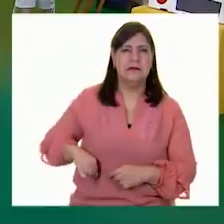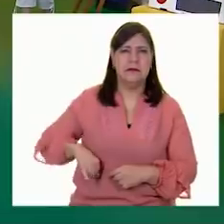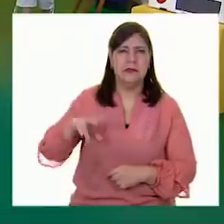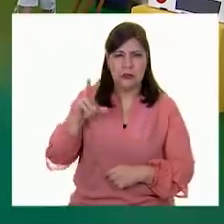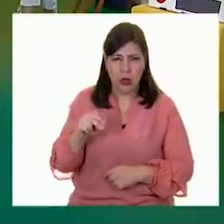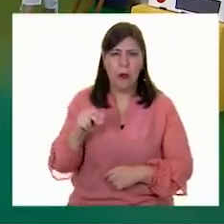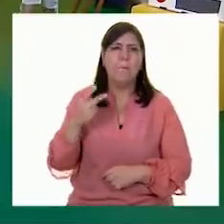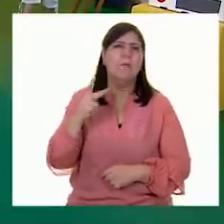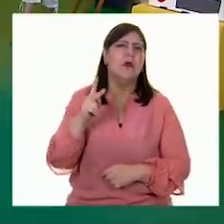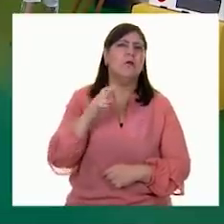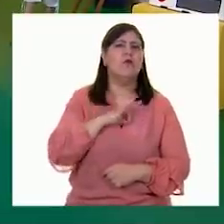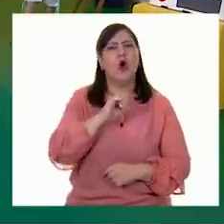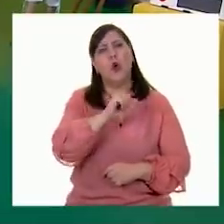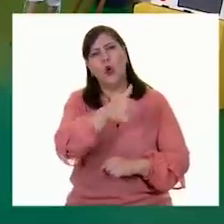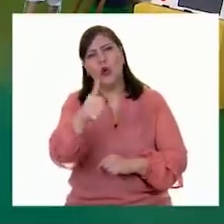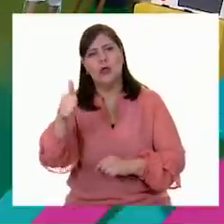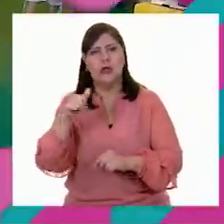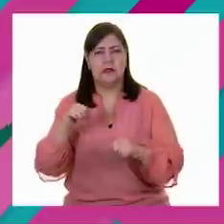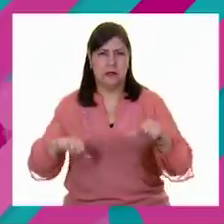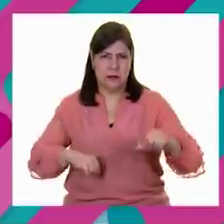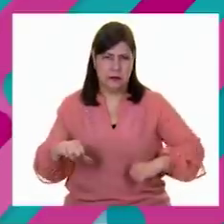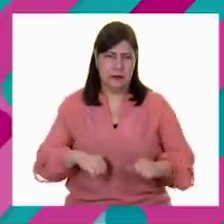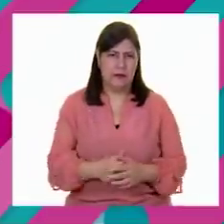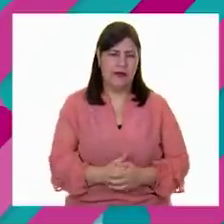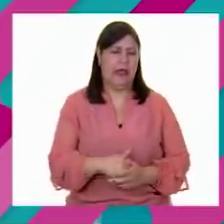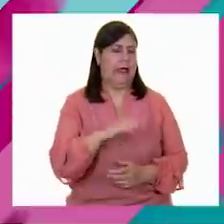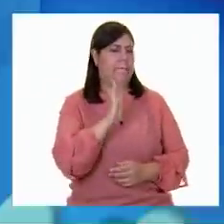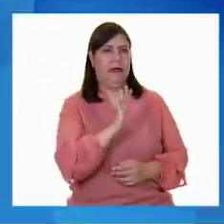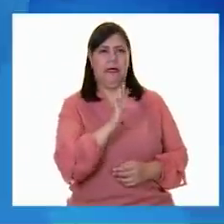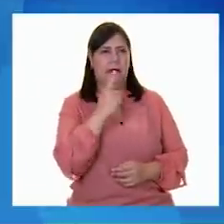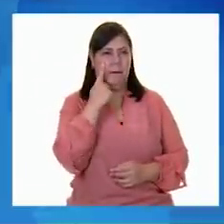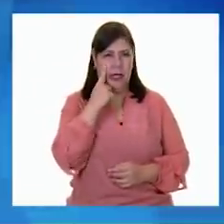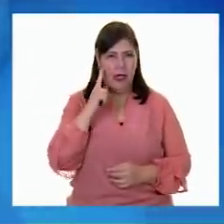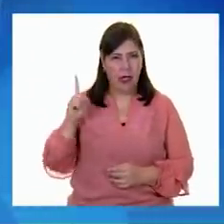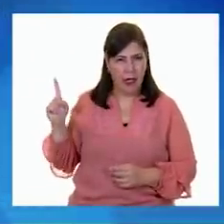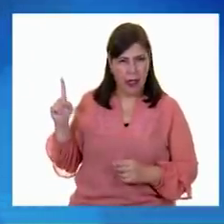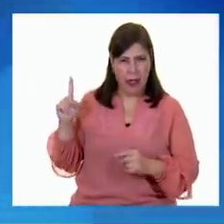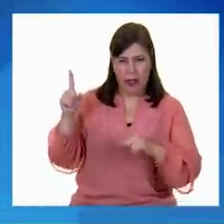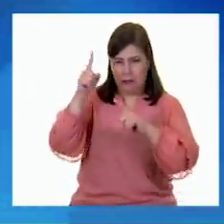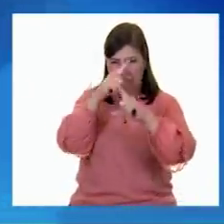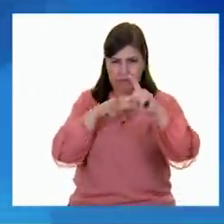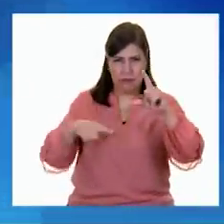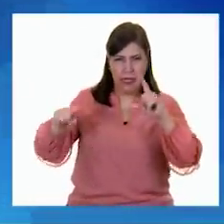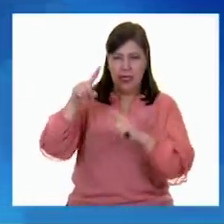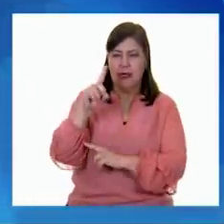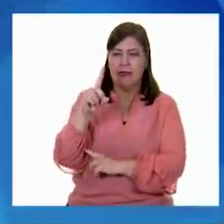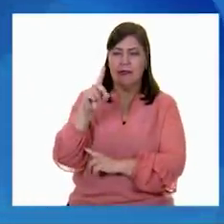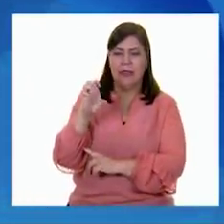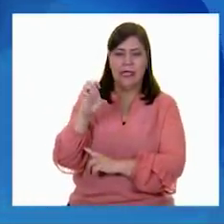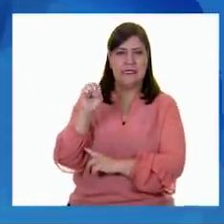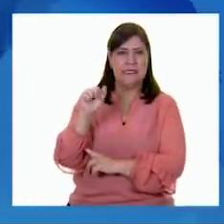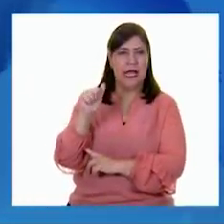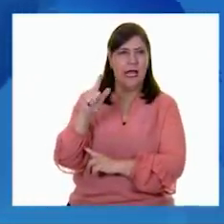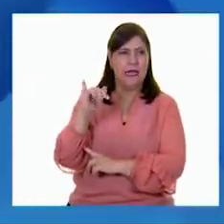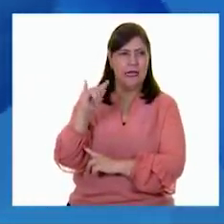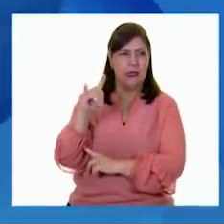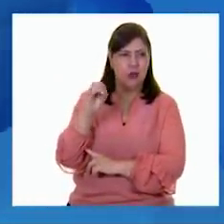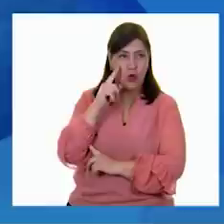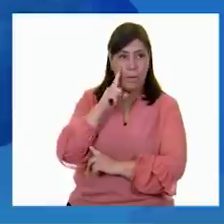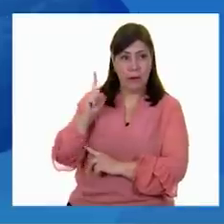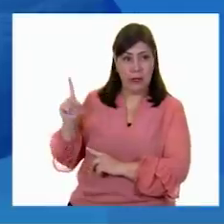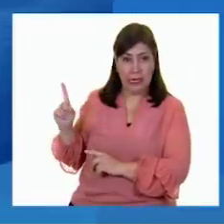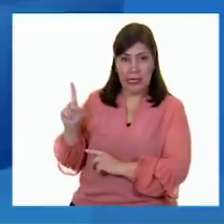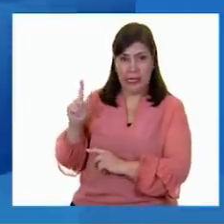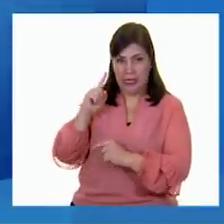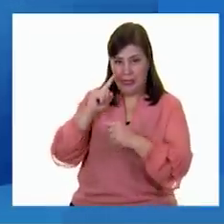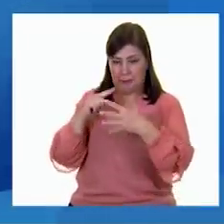cabo. Entonces, a ver, la emoción del desaliento está en un nivel o un grado,